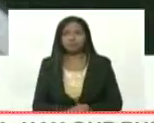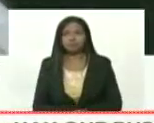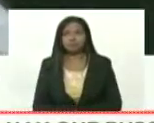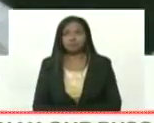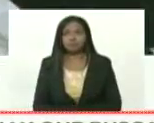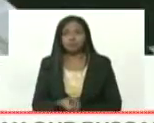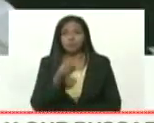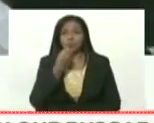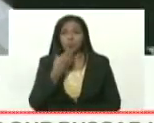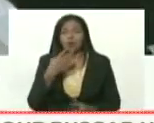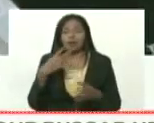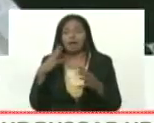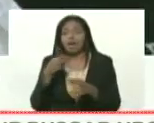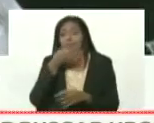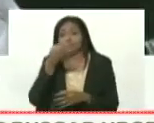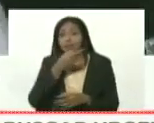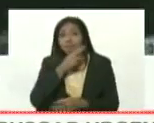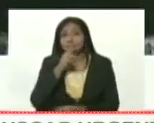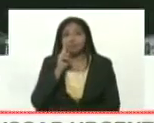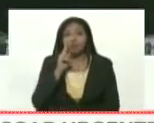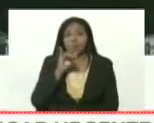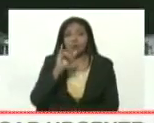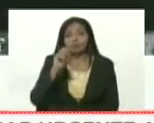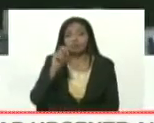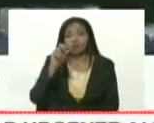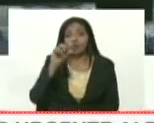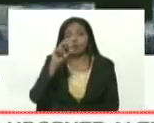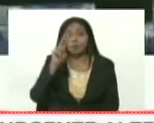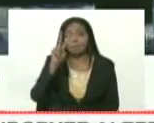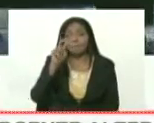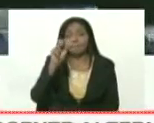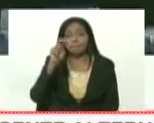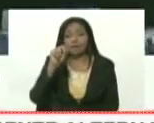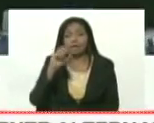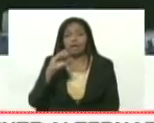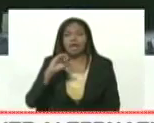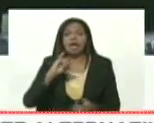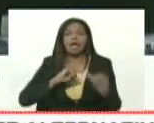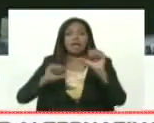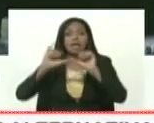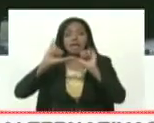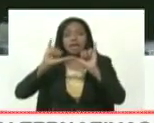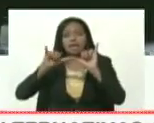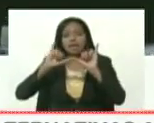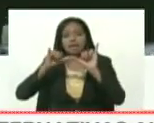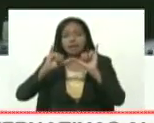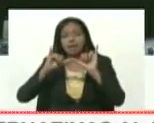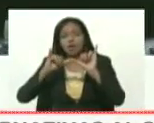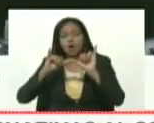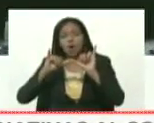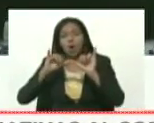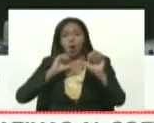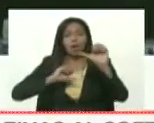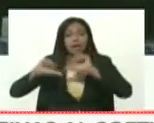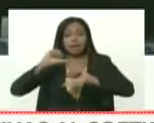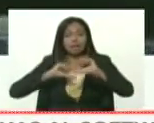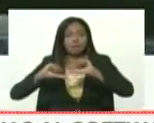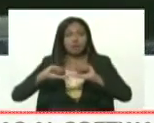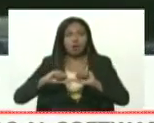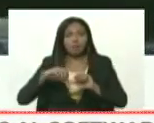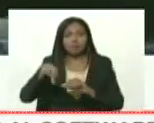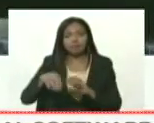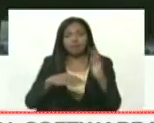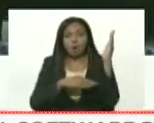Bueno, buenas tardes. Mi nombre es Giovanca Vigó. Soy ingeniero químico del Estado Lara. ¿Verdad? Junto